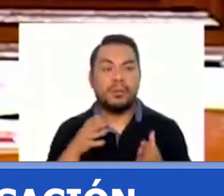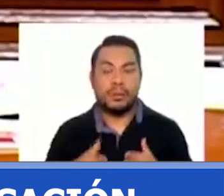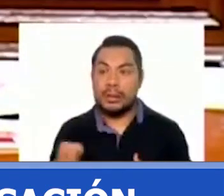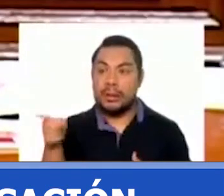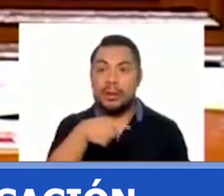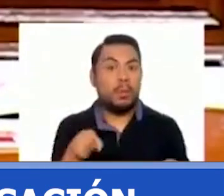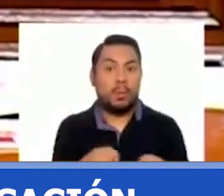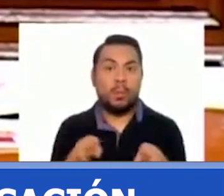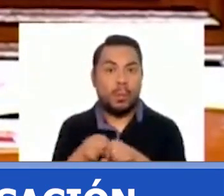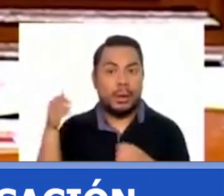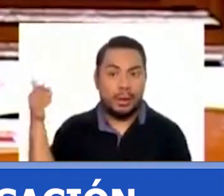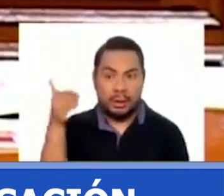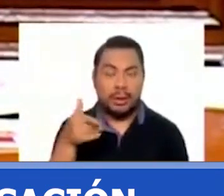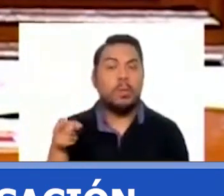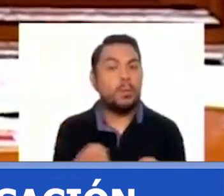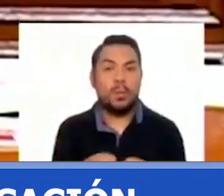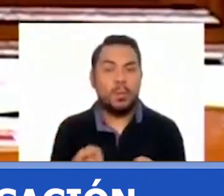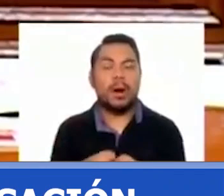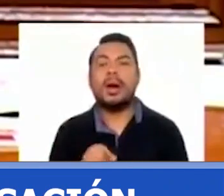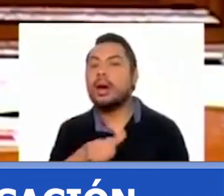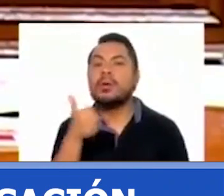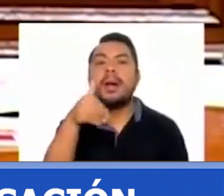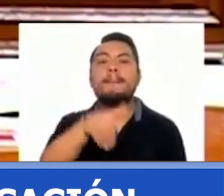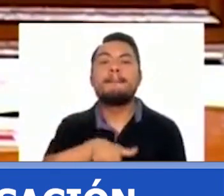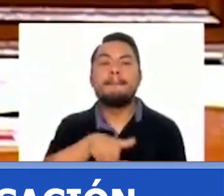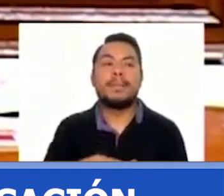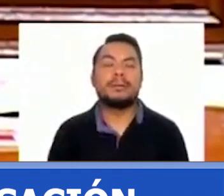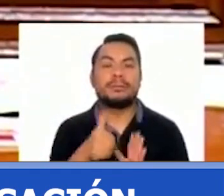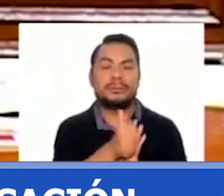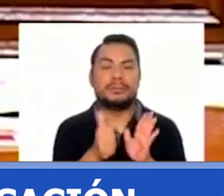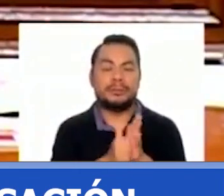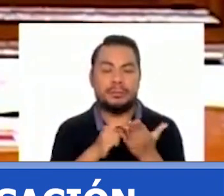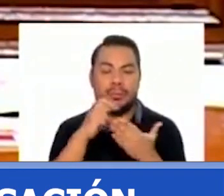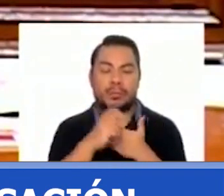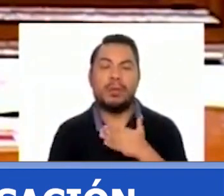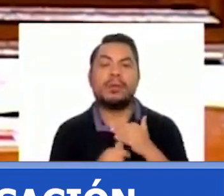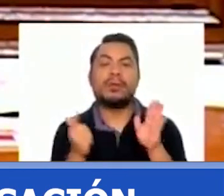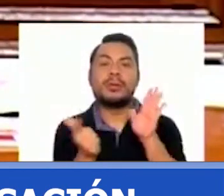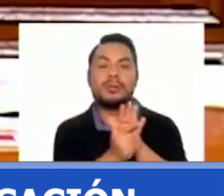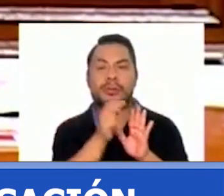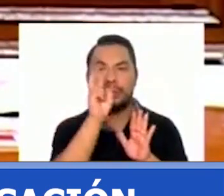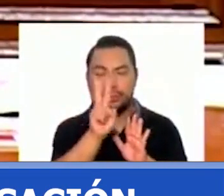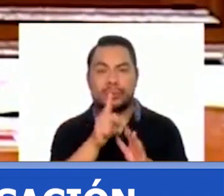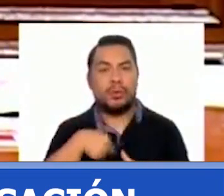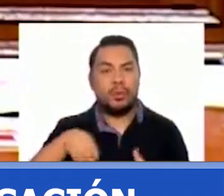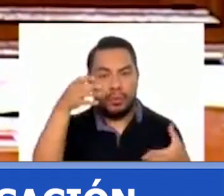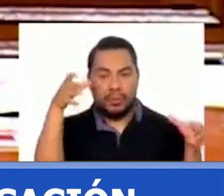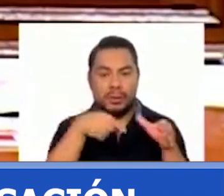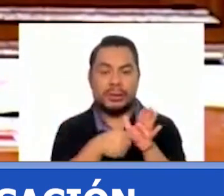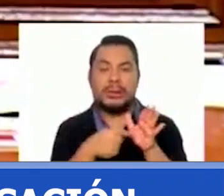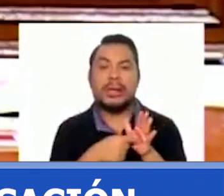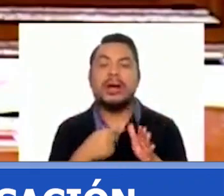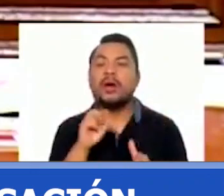los ex ministros del gobierno de Castillo perdieron su derecho al antejuicio, lo que permitirá al